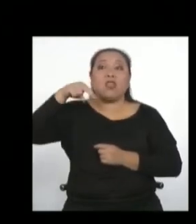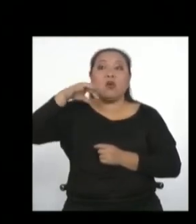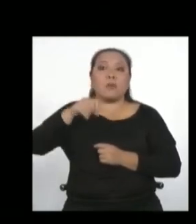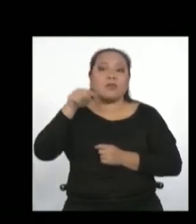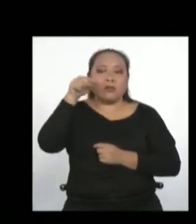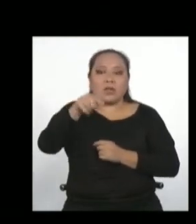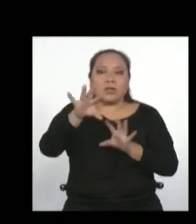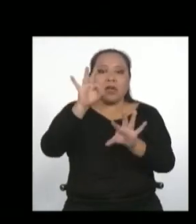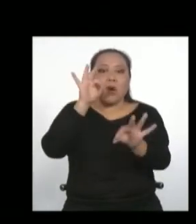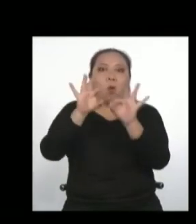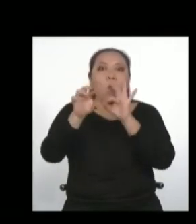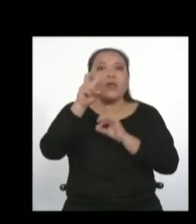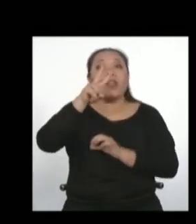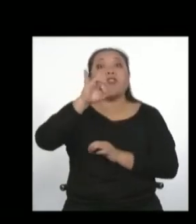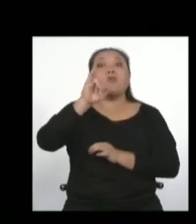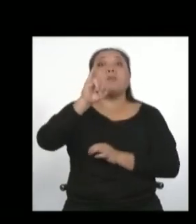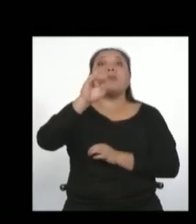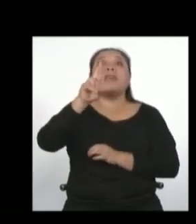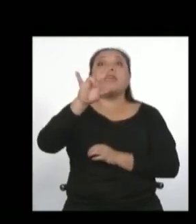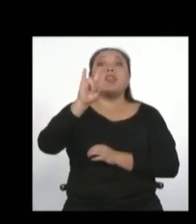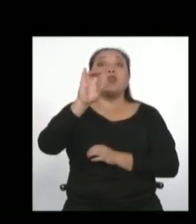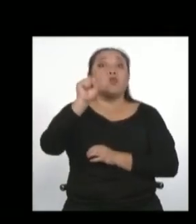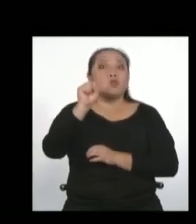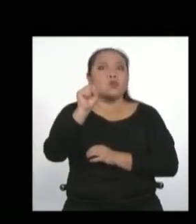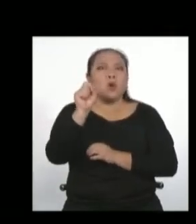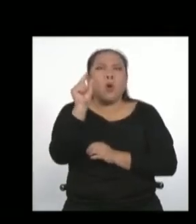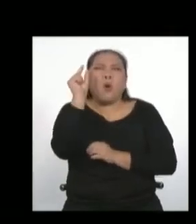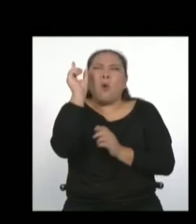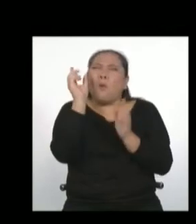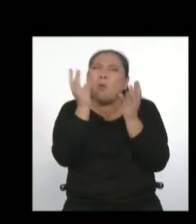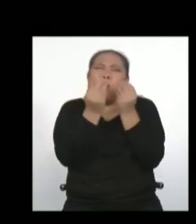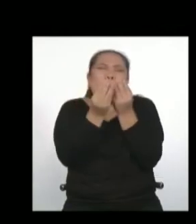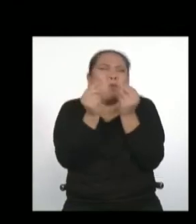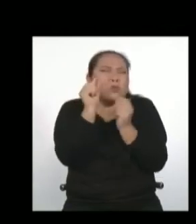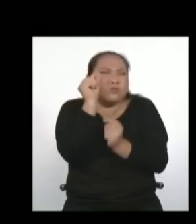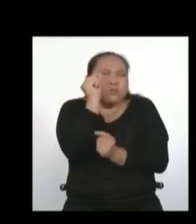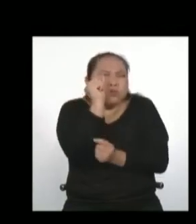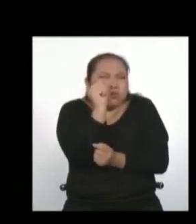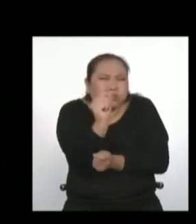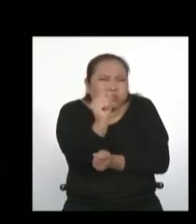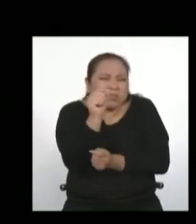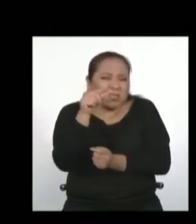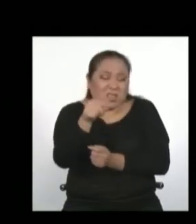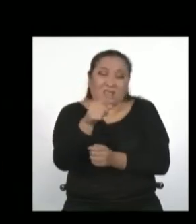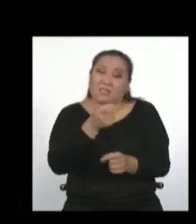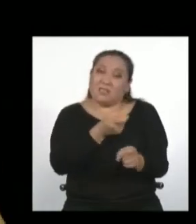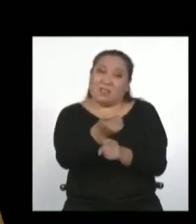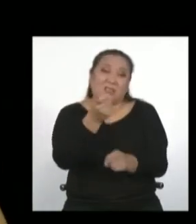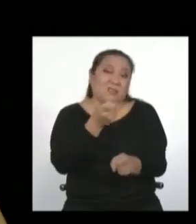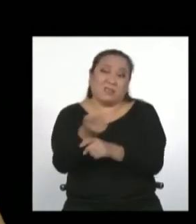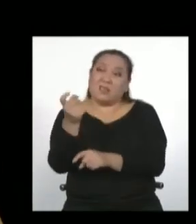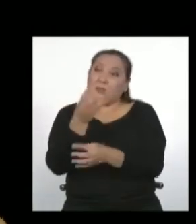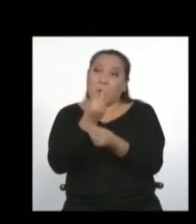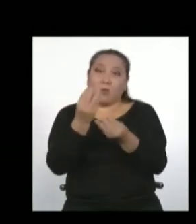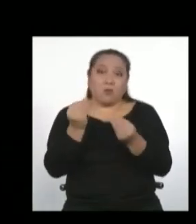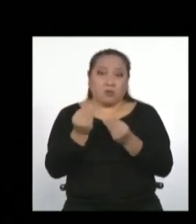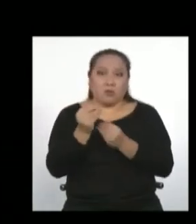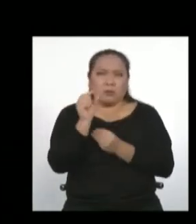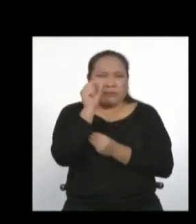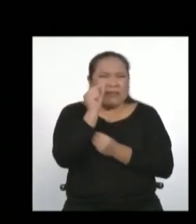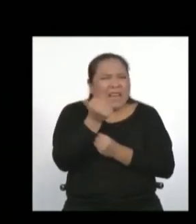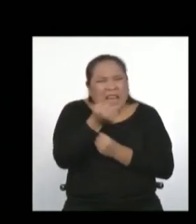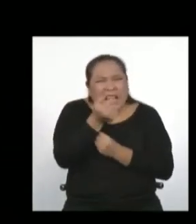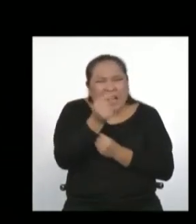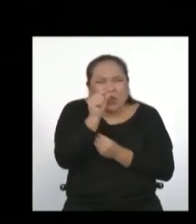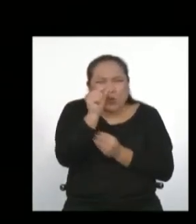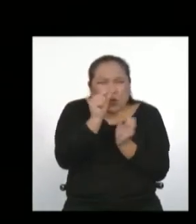virus. ¿Quién pensaría que algo tan diminuto podría hacer tanto daño? Luego, apenas un poco más grandes que 1